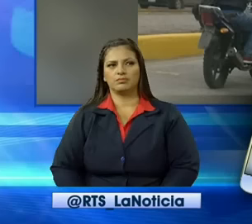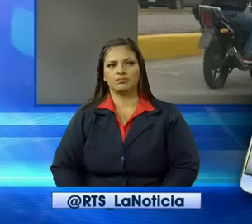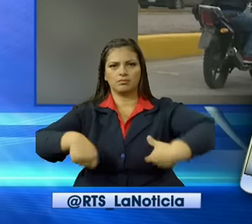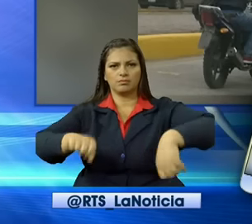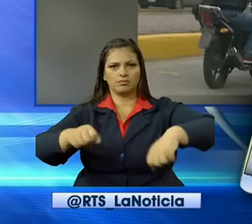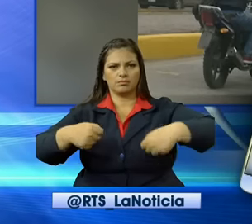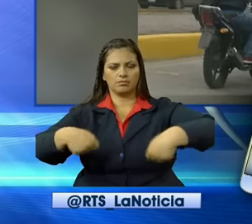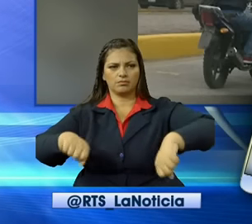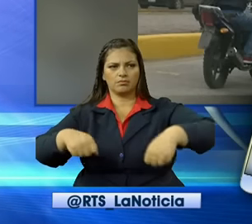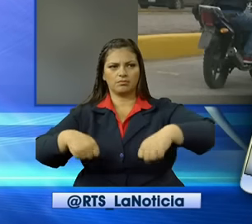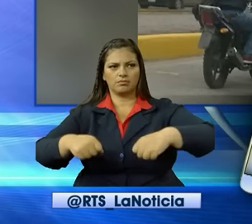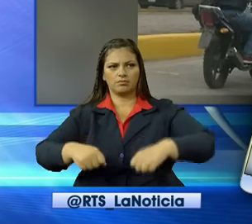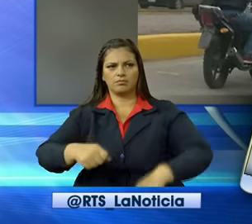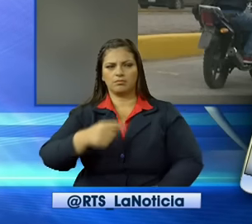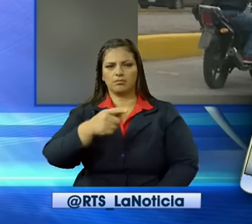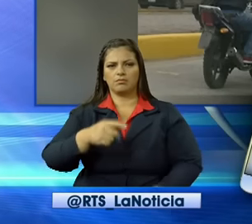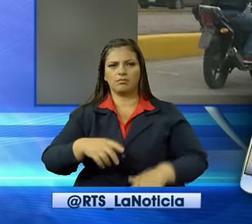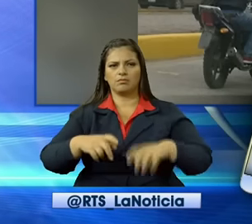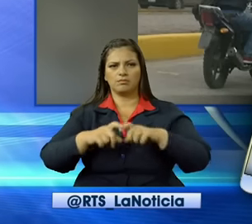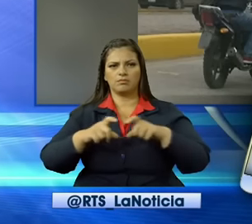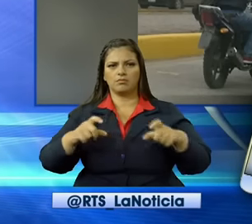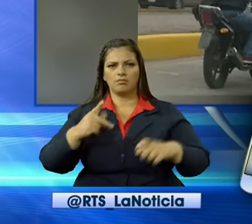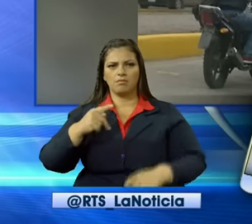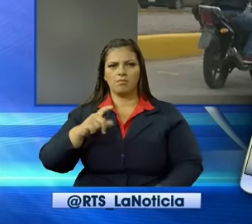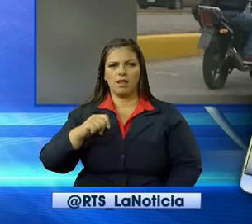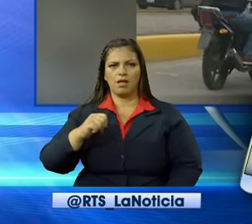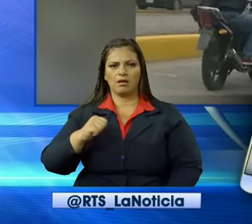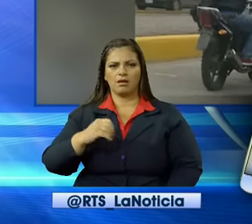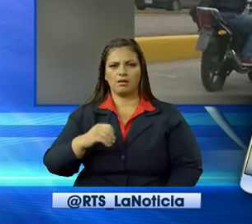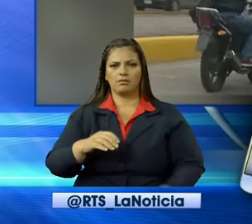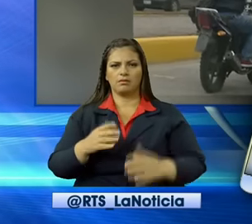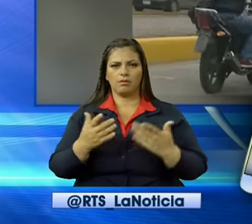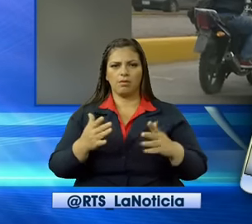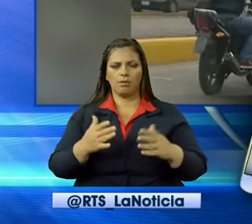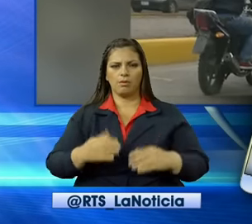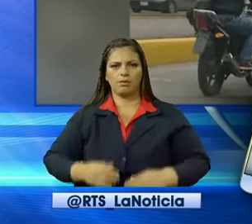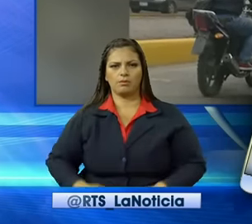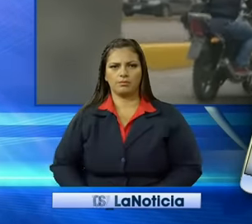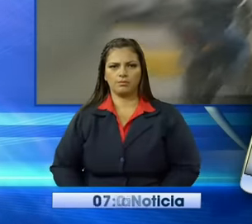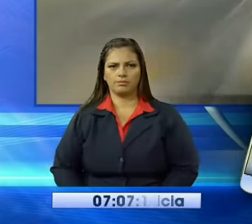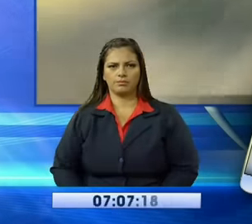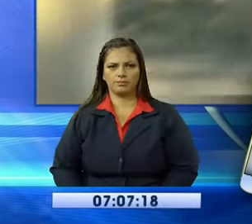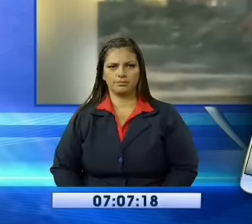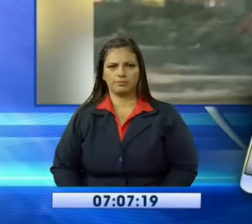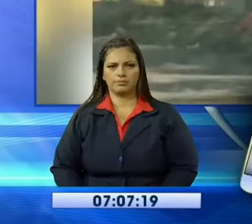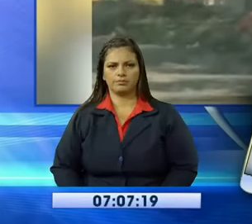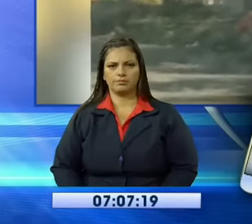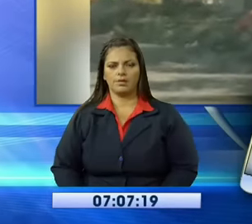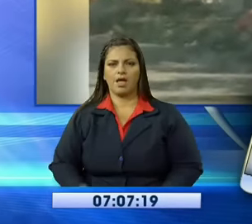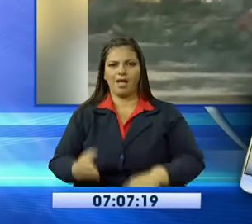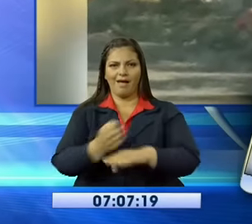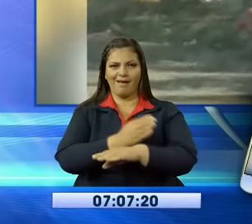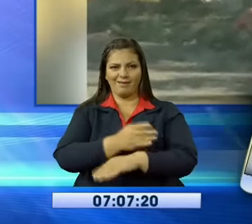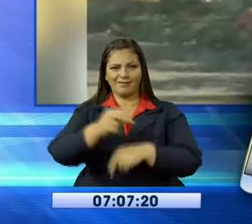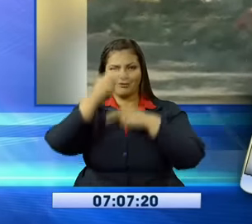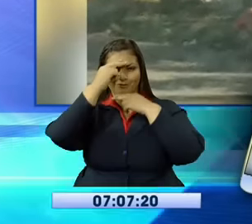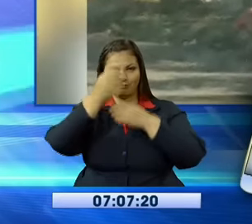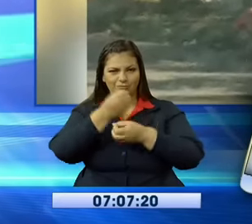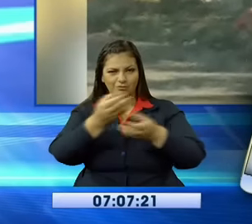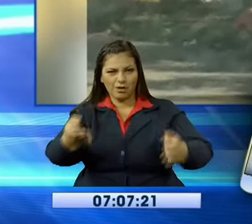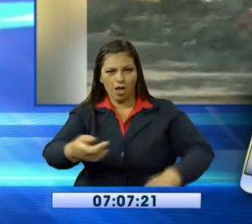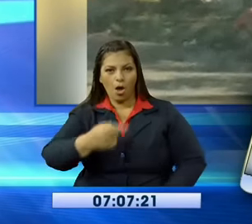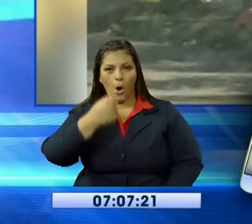motociclistas. Mira tú, ese sin placa. Acabamos de ver un señor que presuntamente sufrió un accidente, presuntamente, por estar en estado de ebriedad.